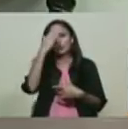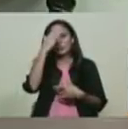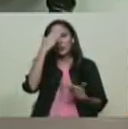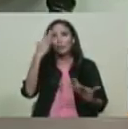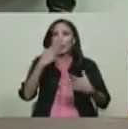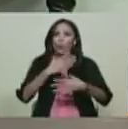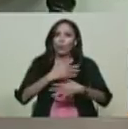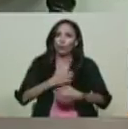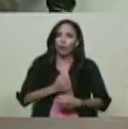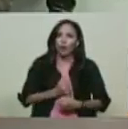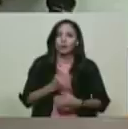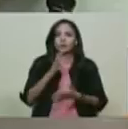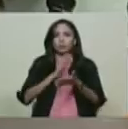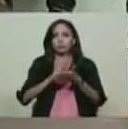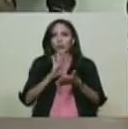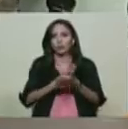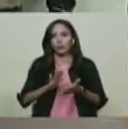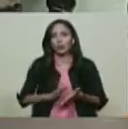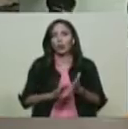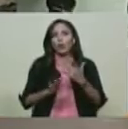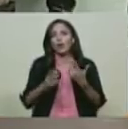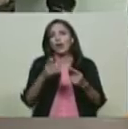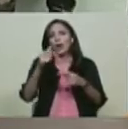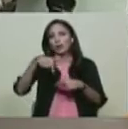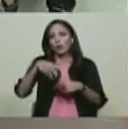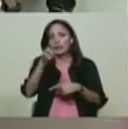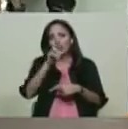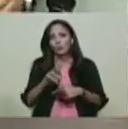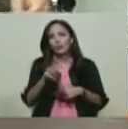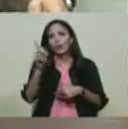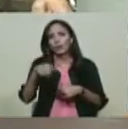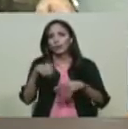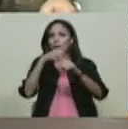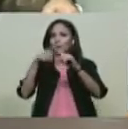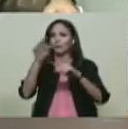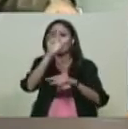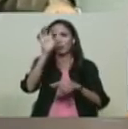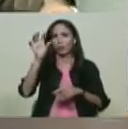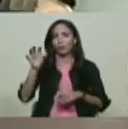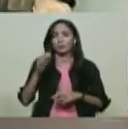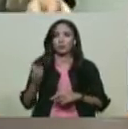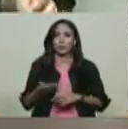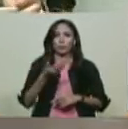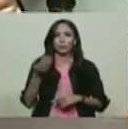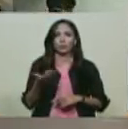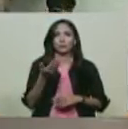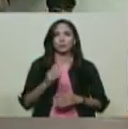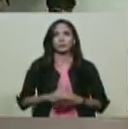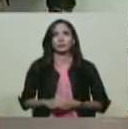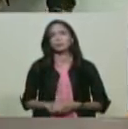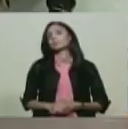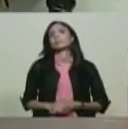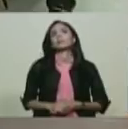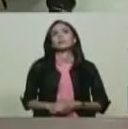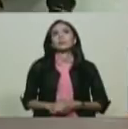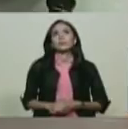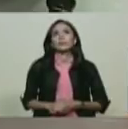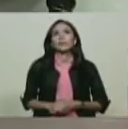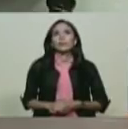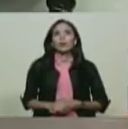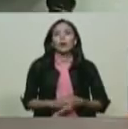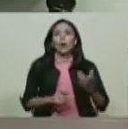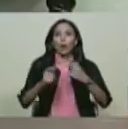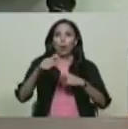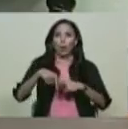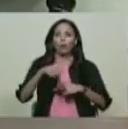la confianza pública internacional. Sumamente importante. Y hoy voy a dar